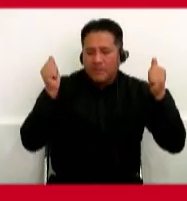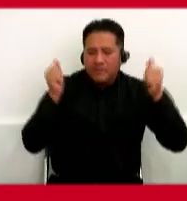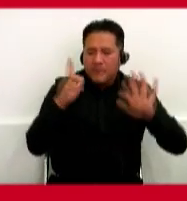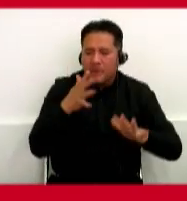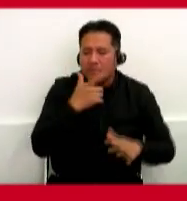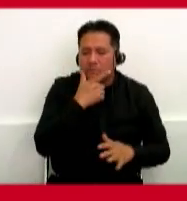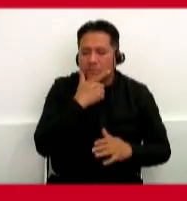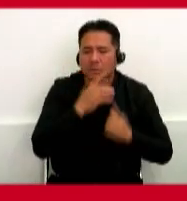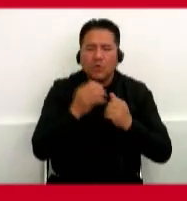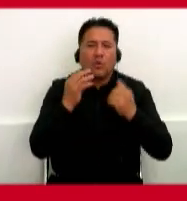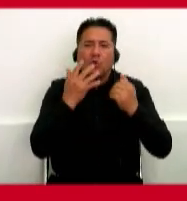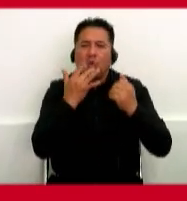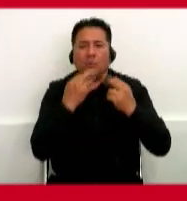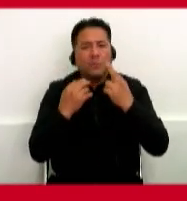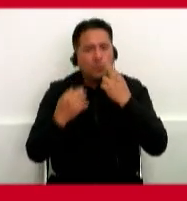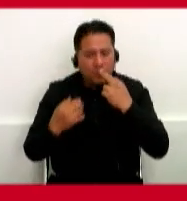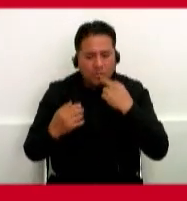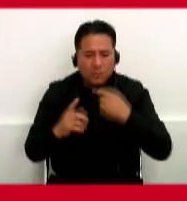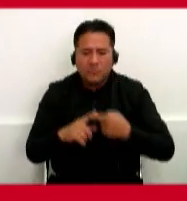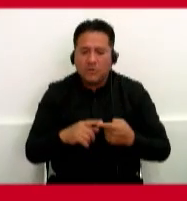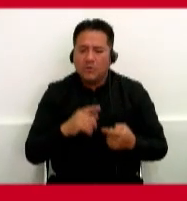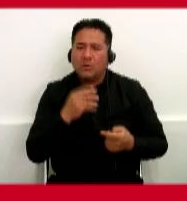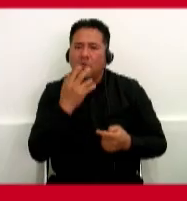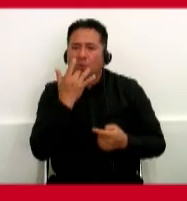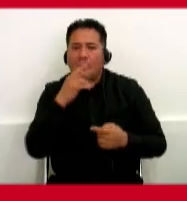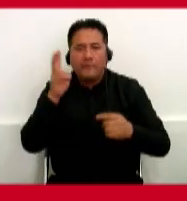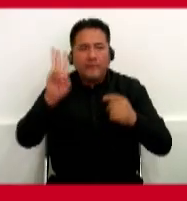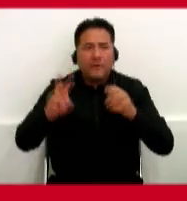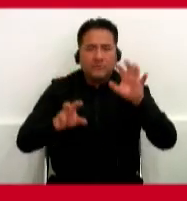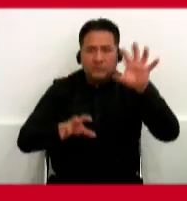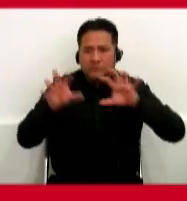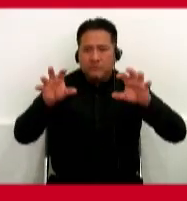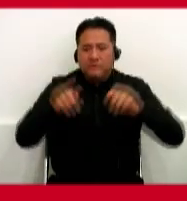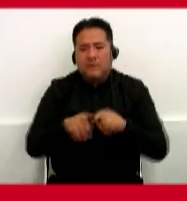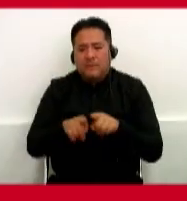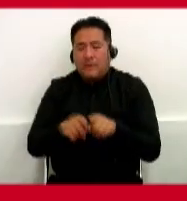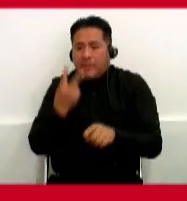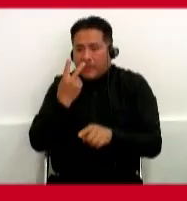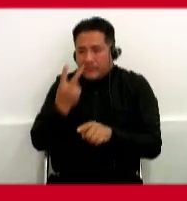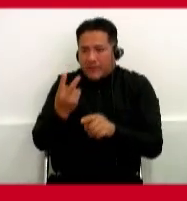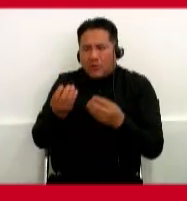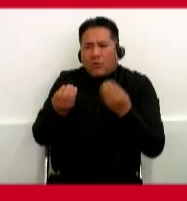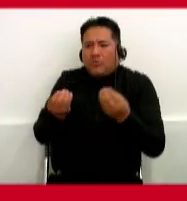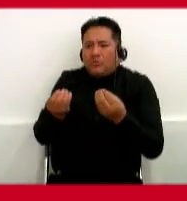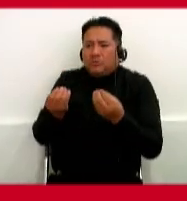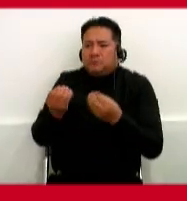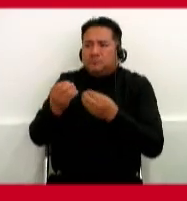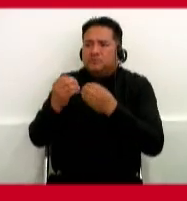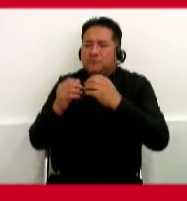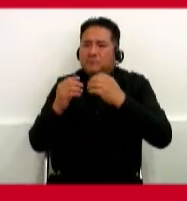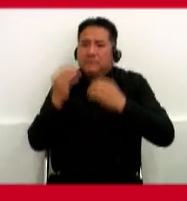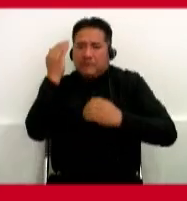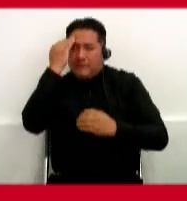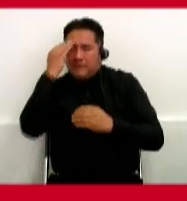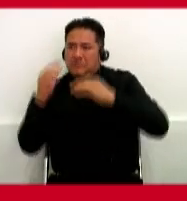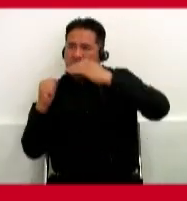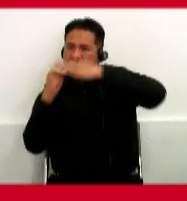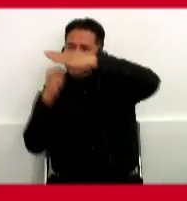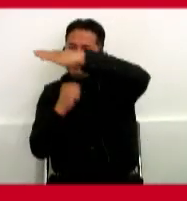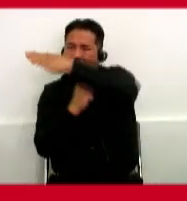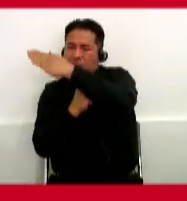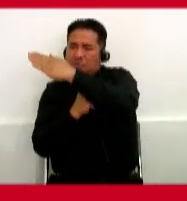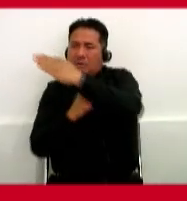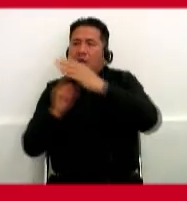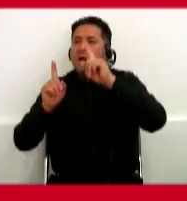empíricas. También hicimos algunos análisis o sensibilización de una potencial propagación o derrumbe que se